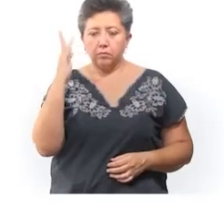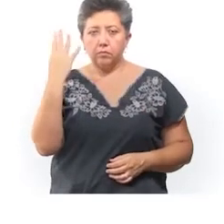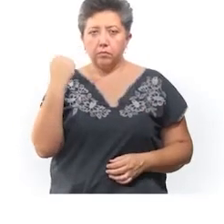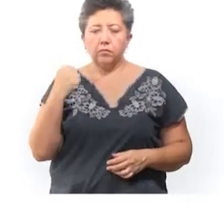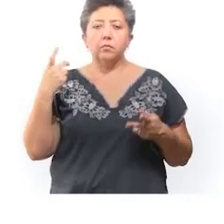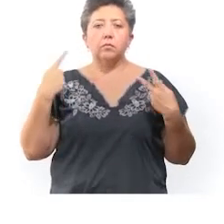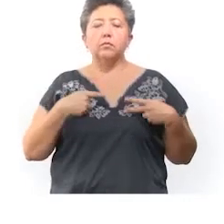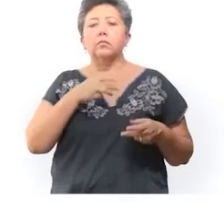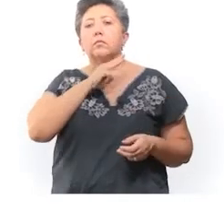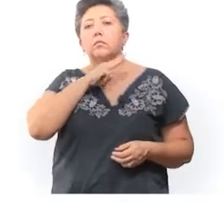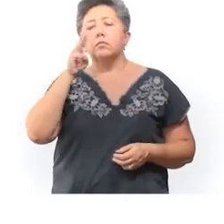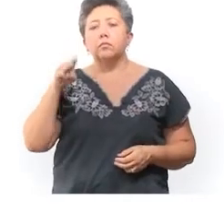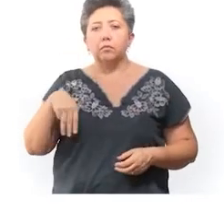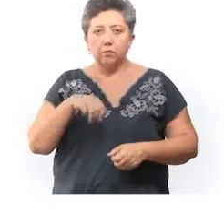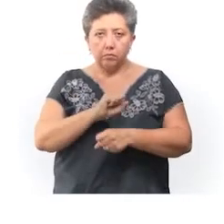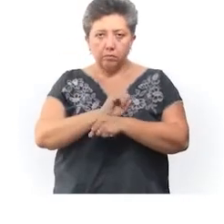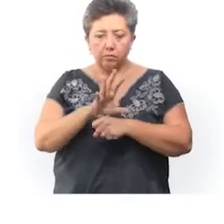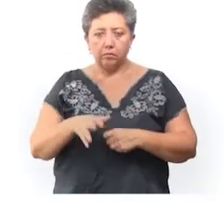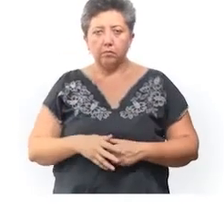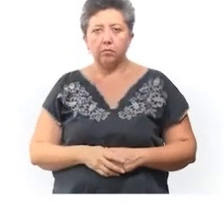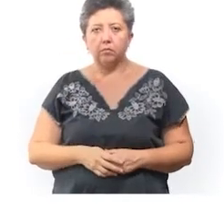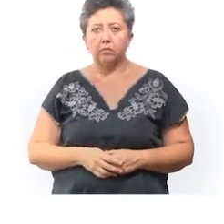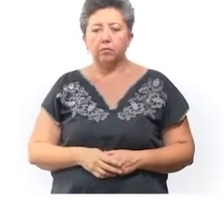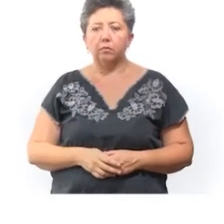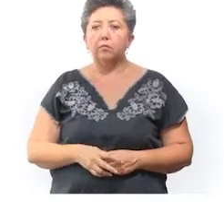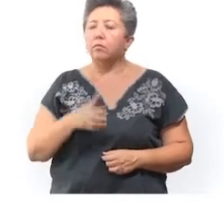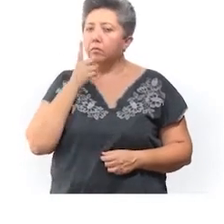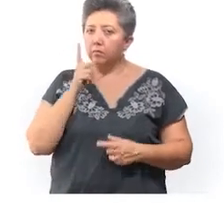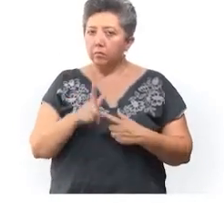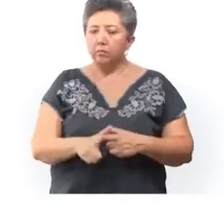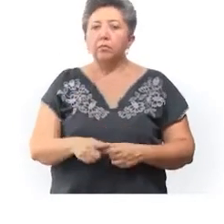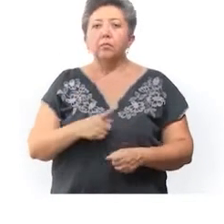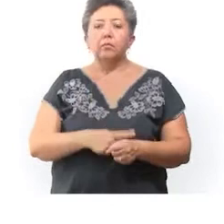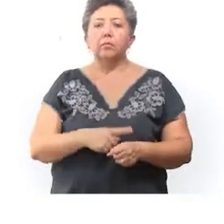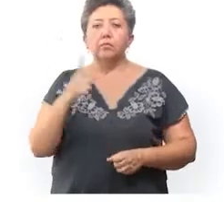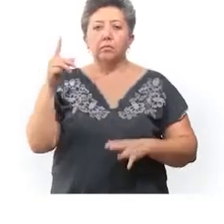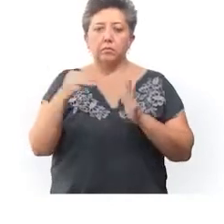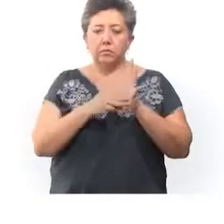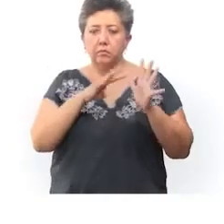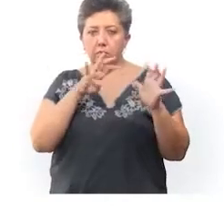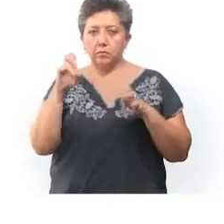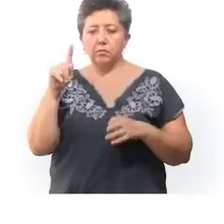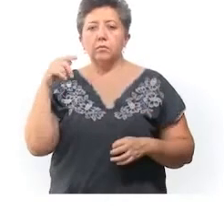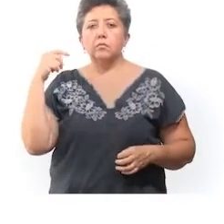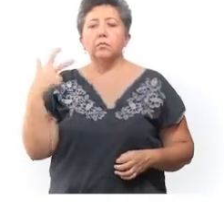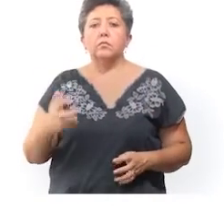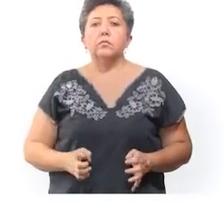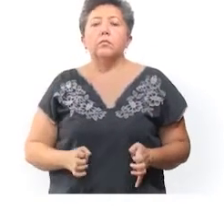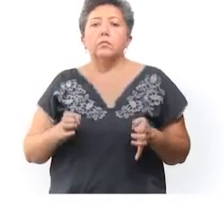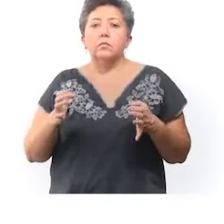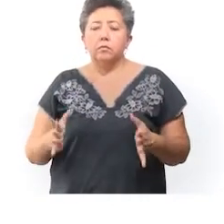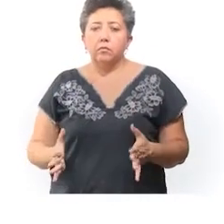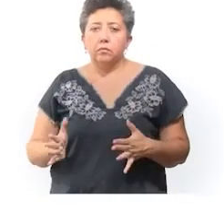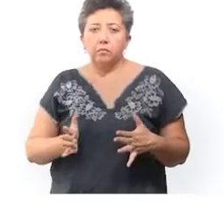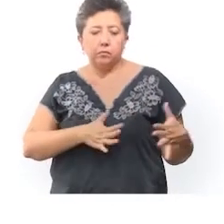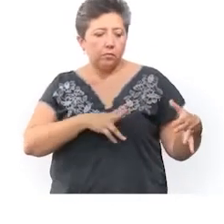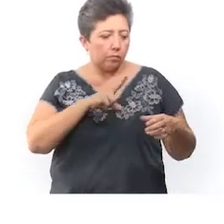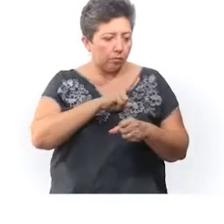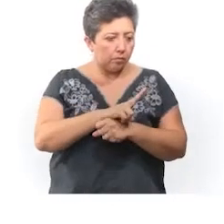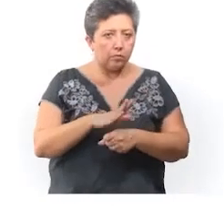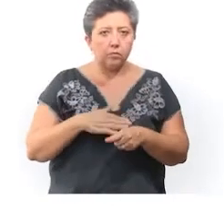las personas fallecidas a causa del coronavirus. De los casos activos, 1.978 están estables,